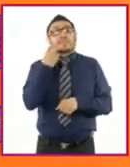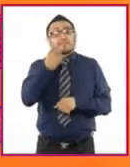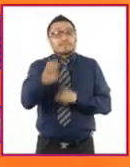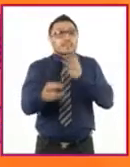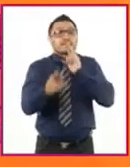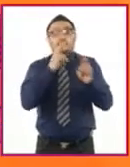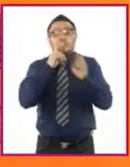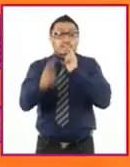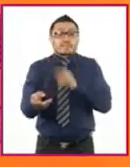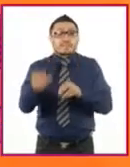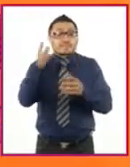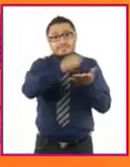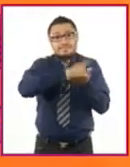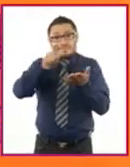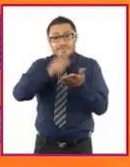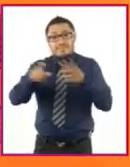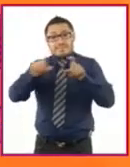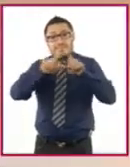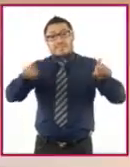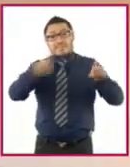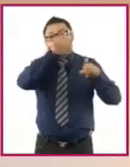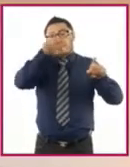se despeja la incógnita.